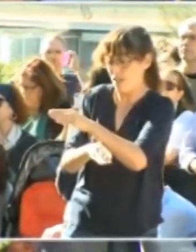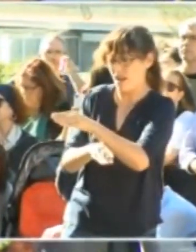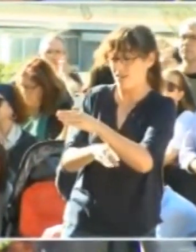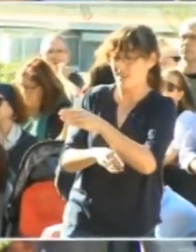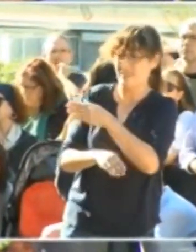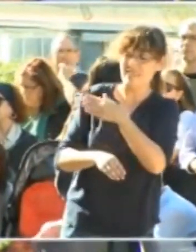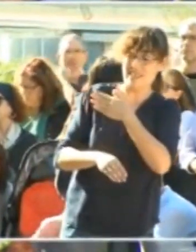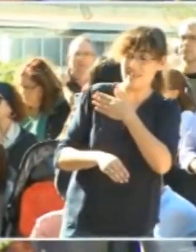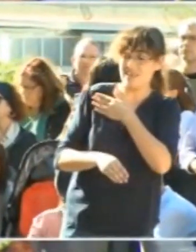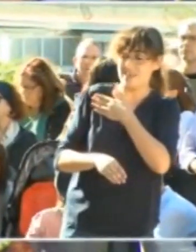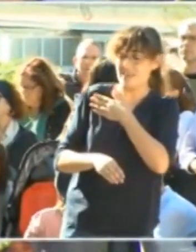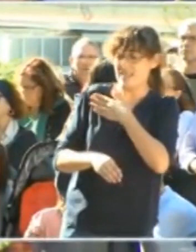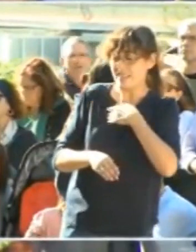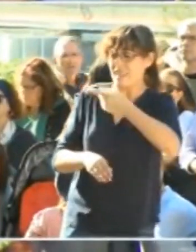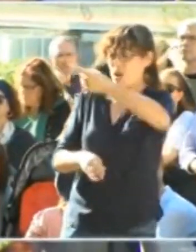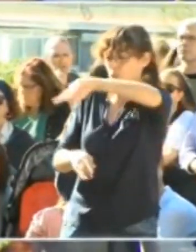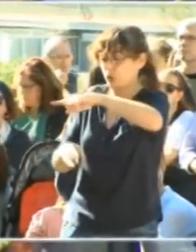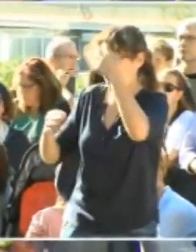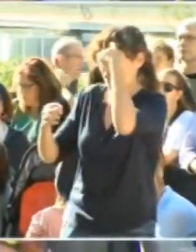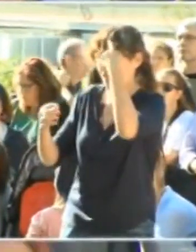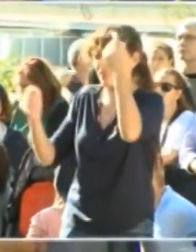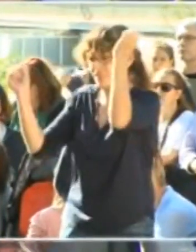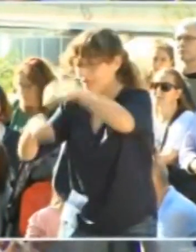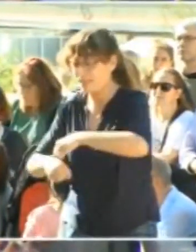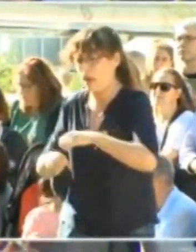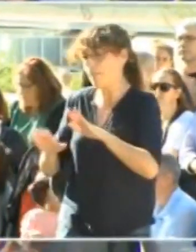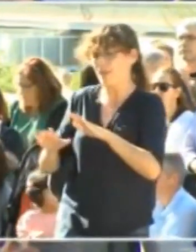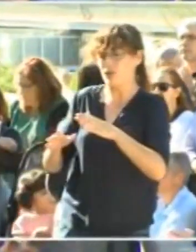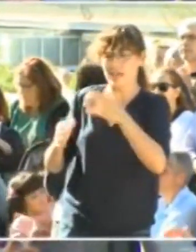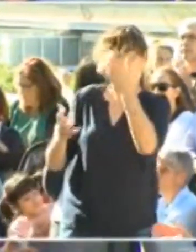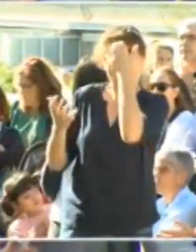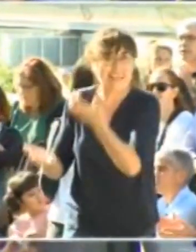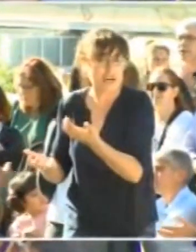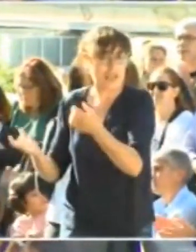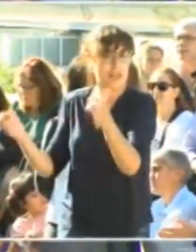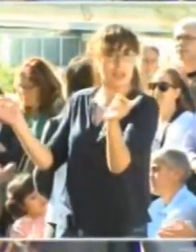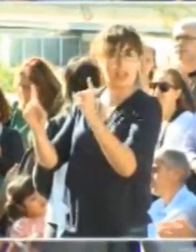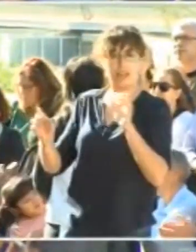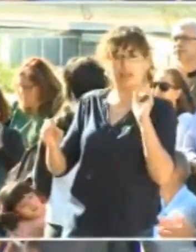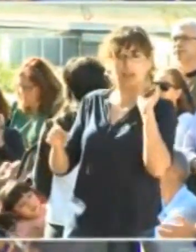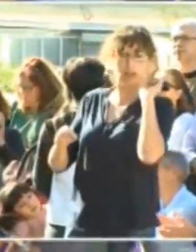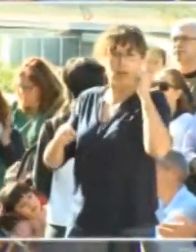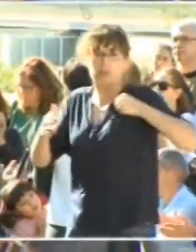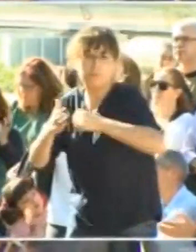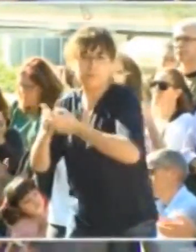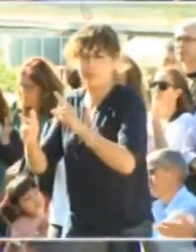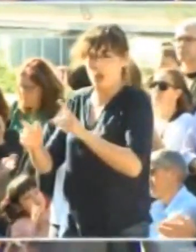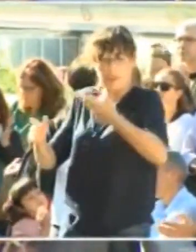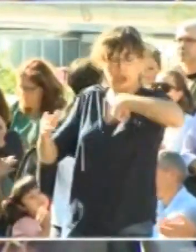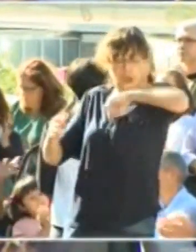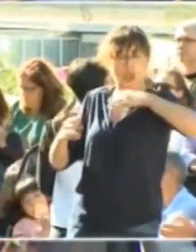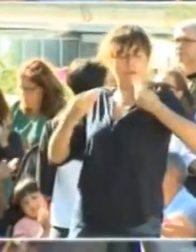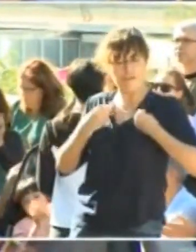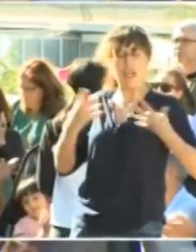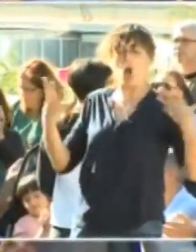respetar lo que decidáis pero que no va a renunciar a convenceros de que queremos convivir con vosotras de